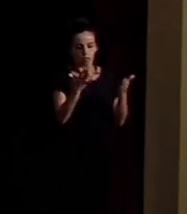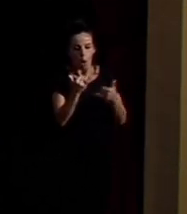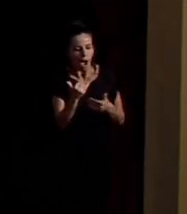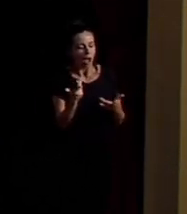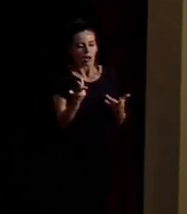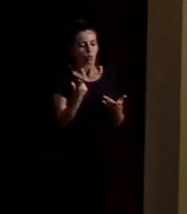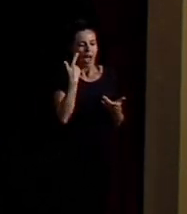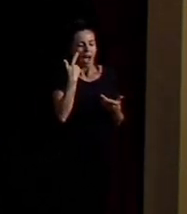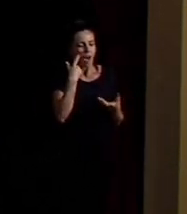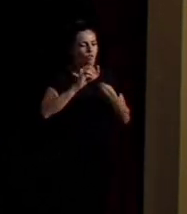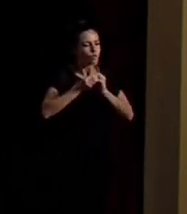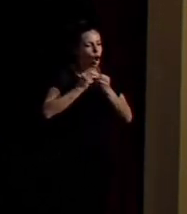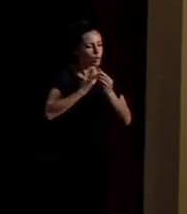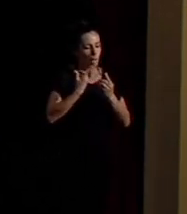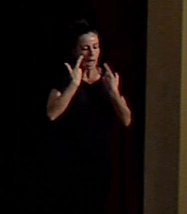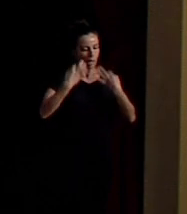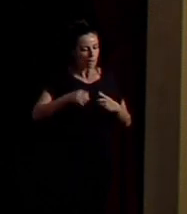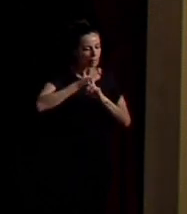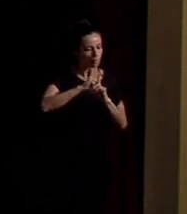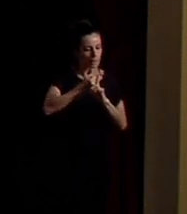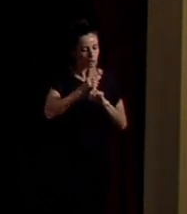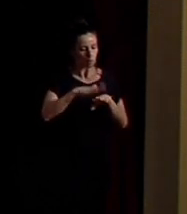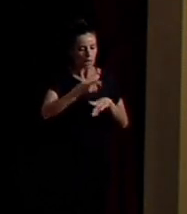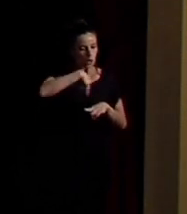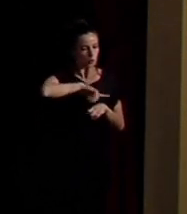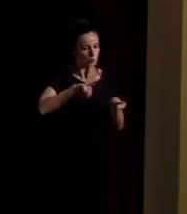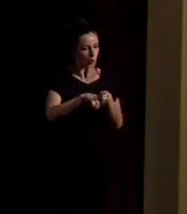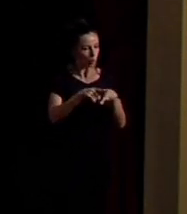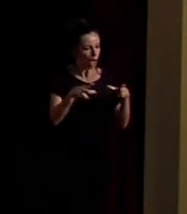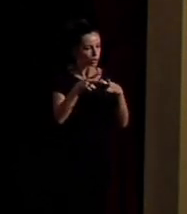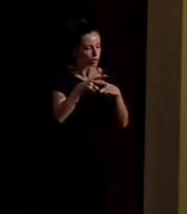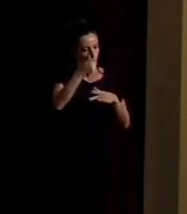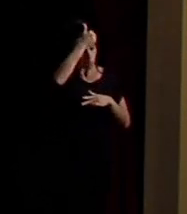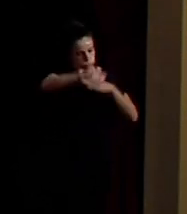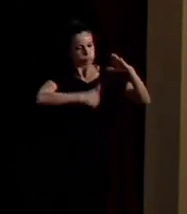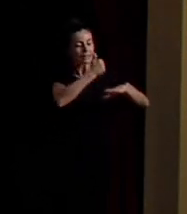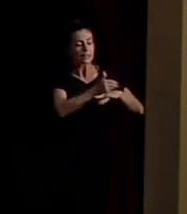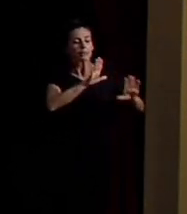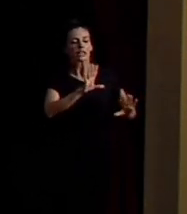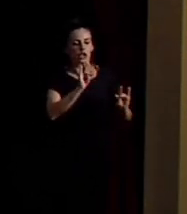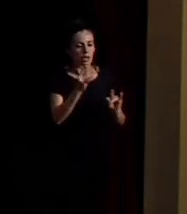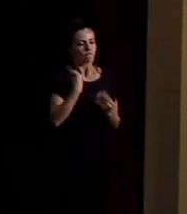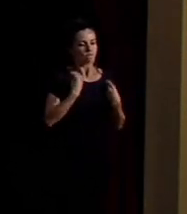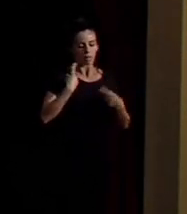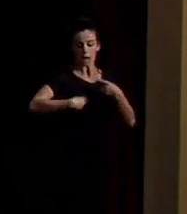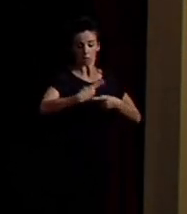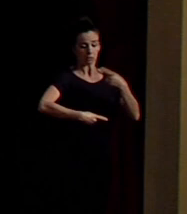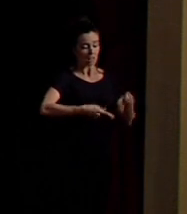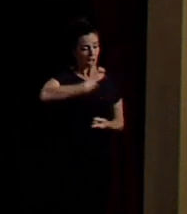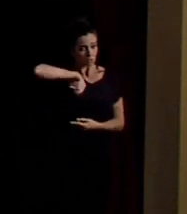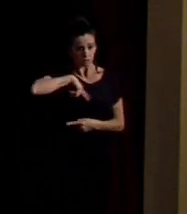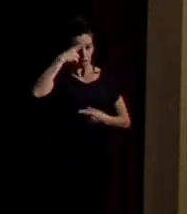quizás tan evidentes para que nos comportemos de acuerdo con una lógica patriarcal, pero donde sí que nuestra vida cotidiana, a veces de manera incluso